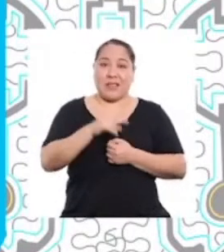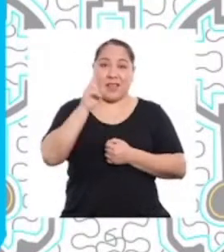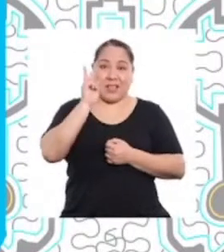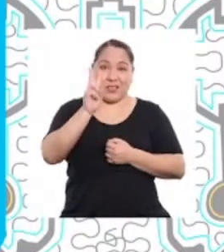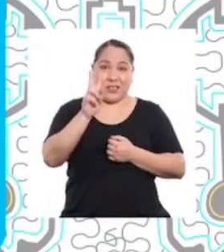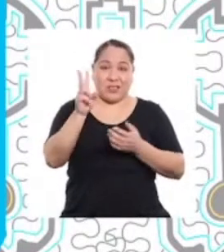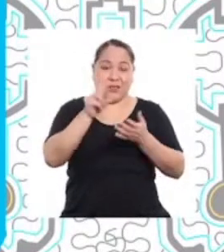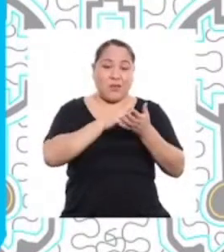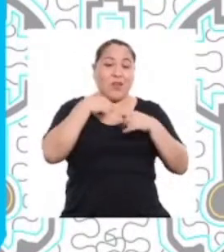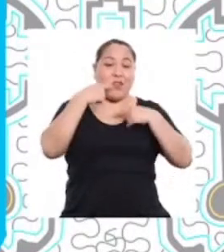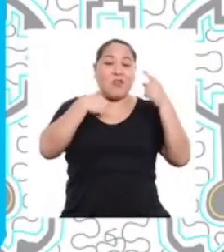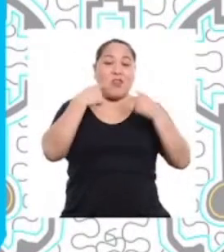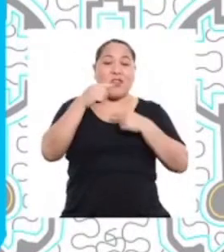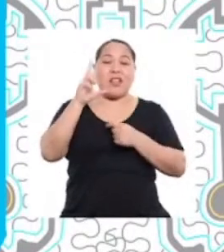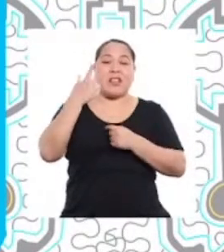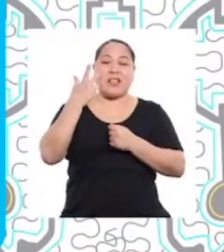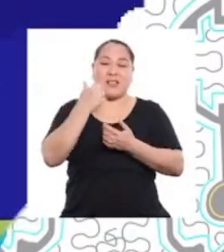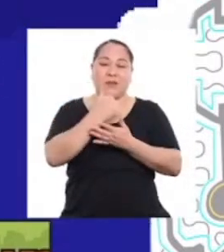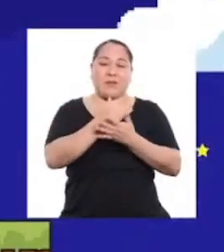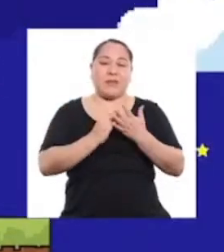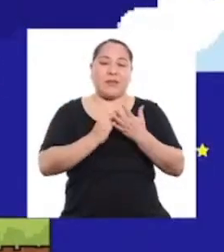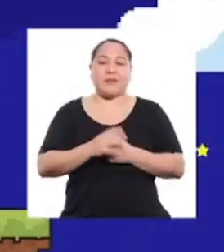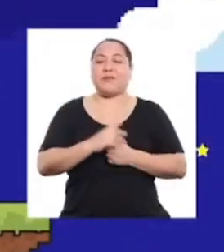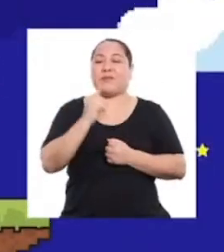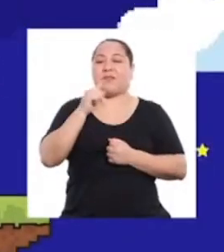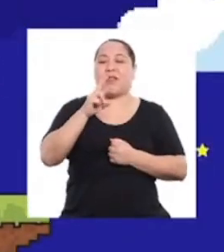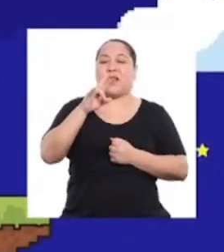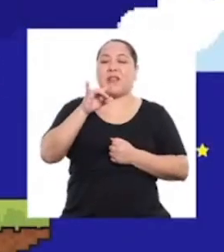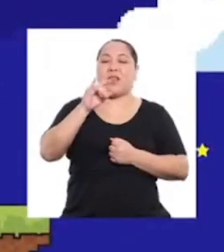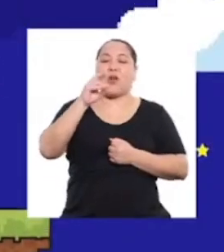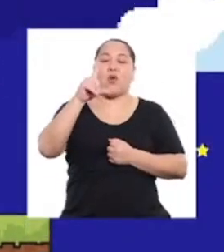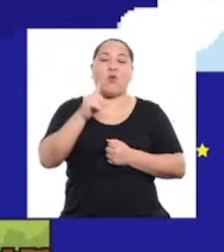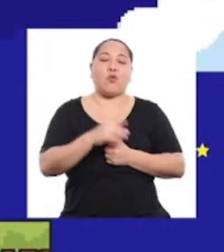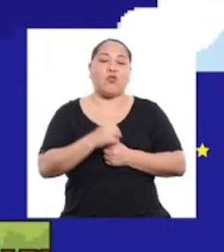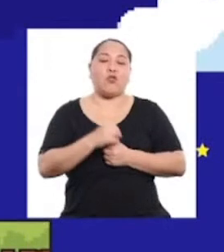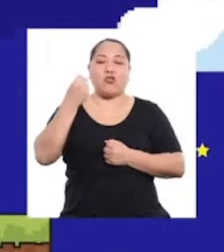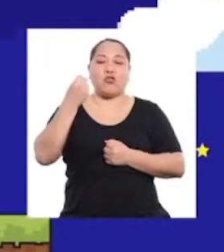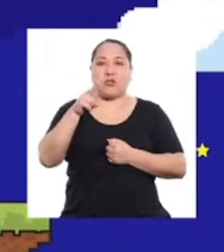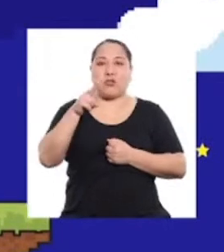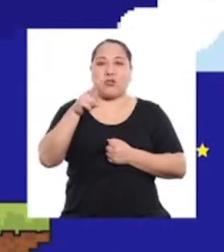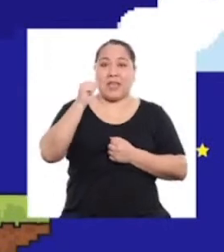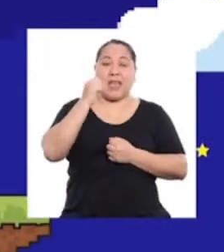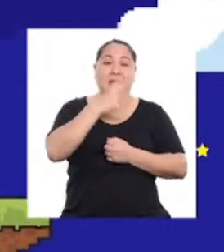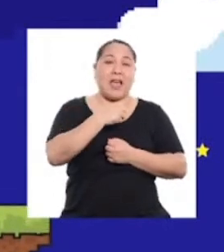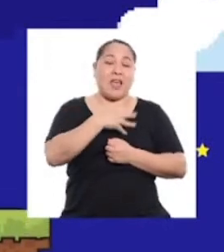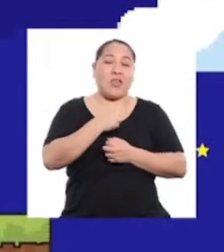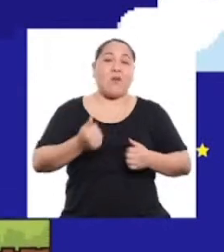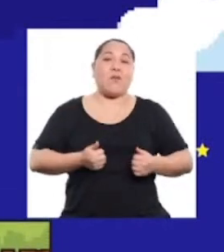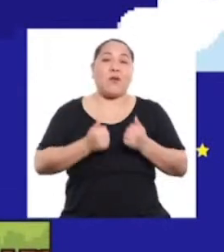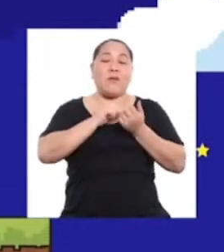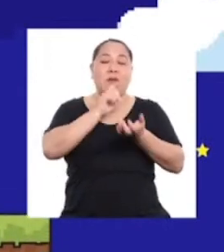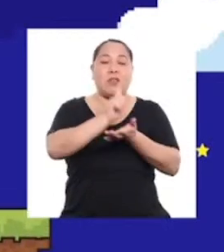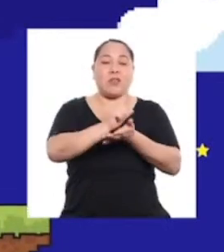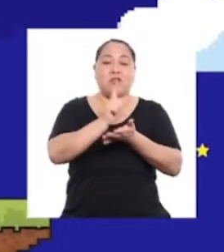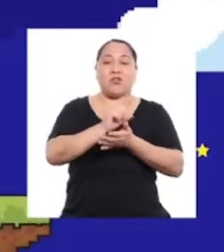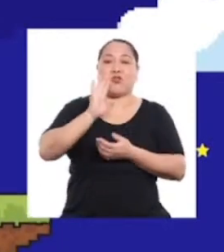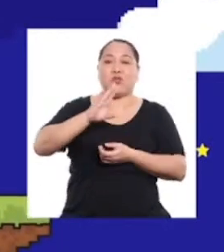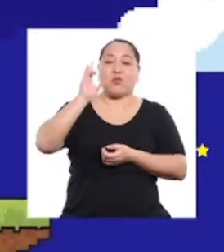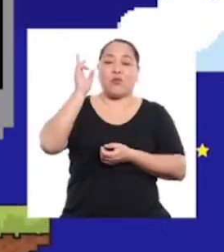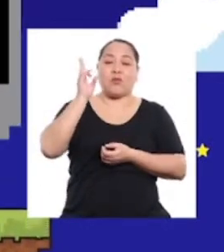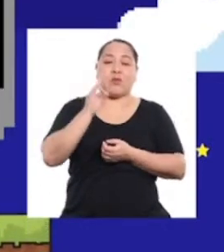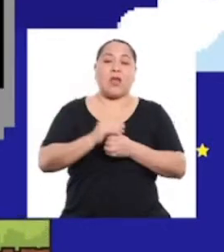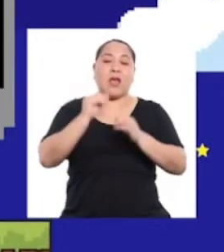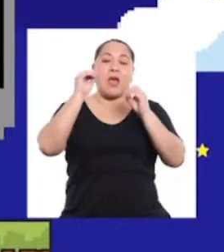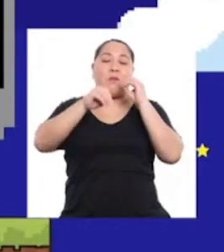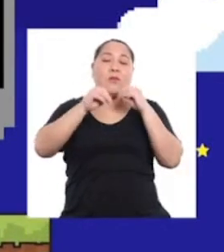Entonces, las dos vamos a contar sobre el tercer caso. Se trata de Raúl, de 12 años, que vive en Lima. Su maestra ha